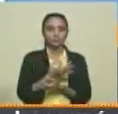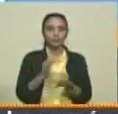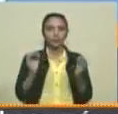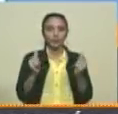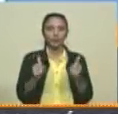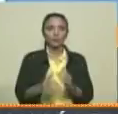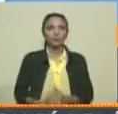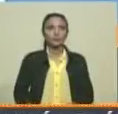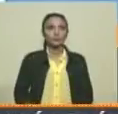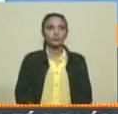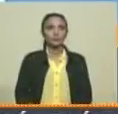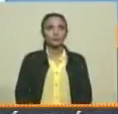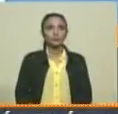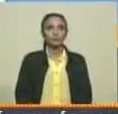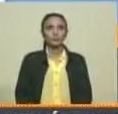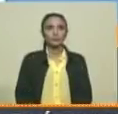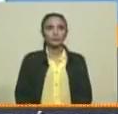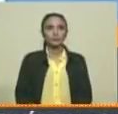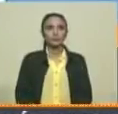Johnny. Quiero